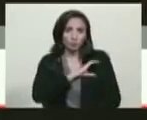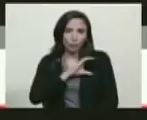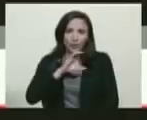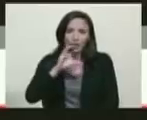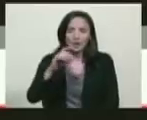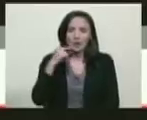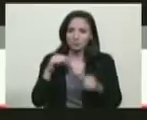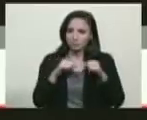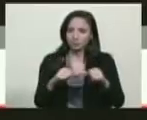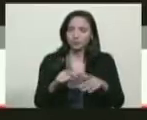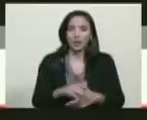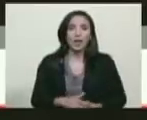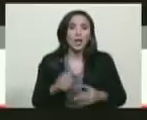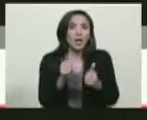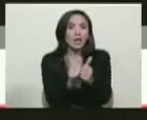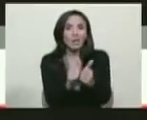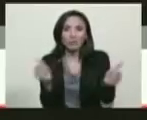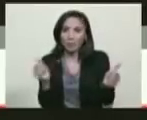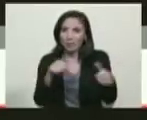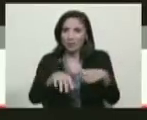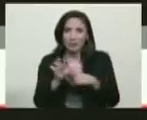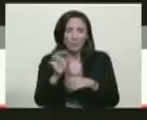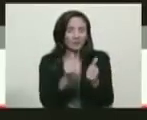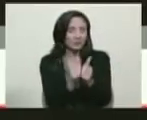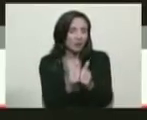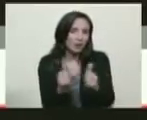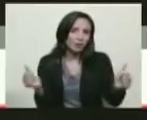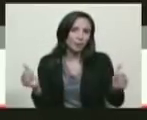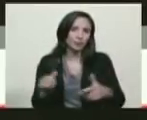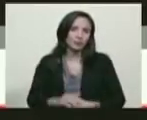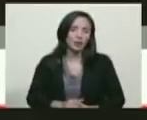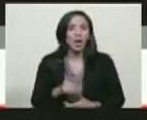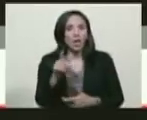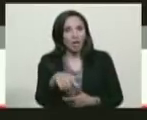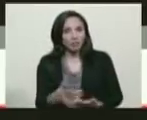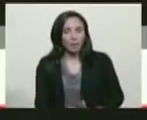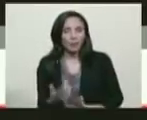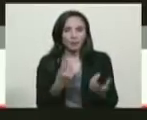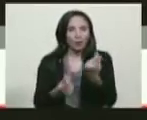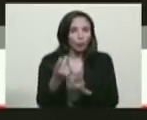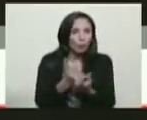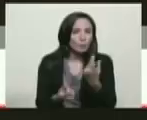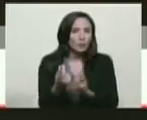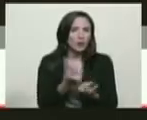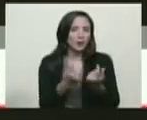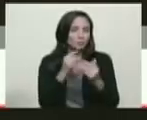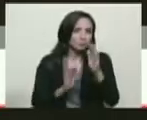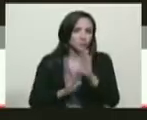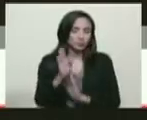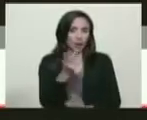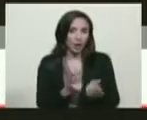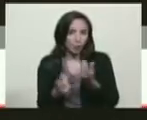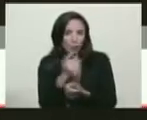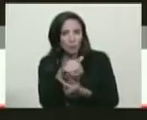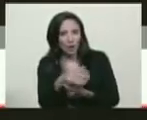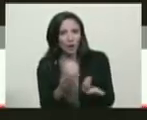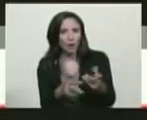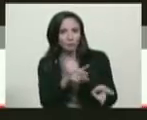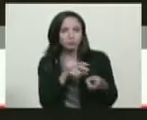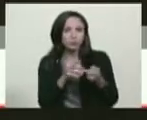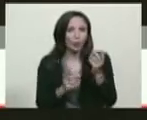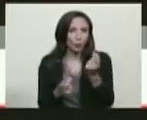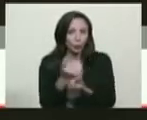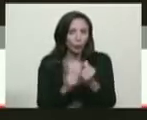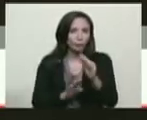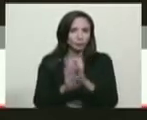nacional, la independencia del país y el resguardo del sistema socioeconómico de la República Bolivariana de Venezuela y